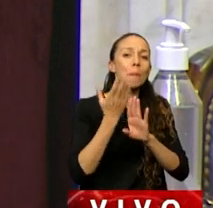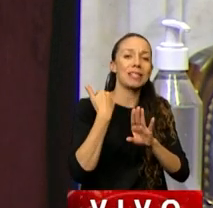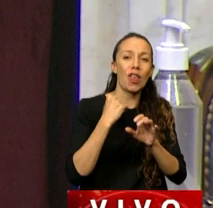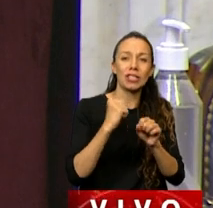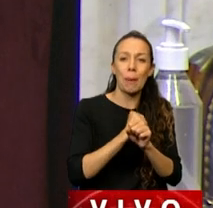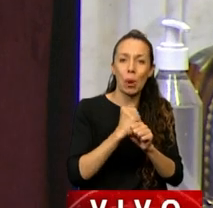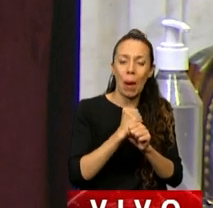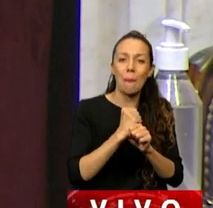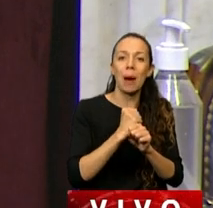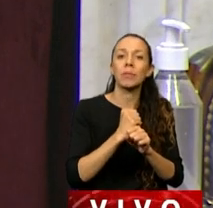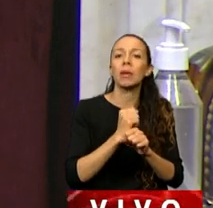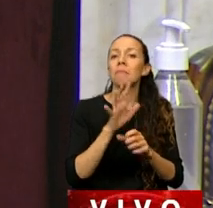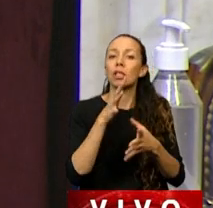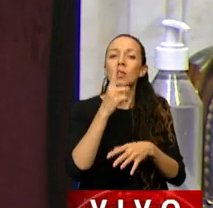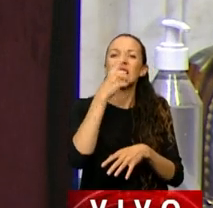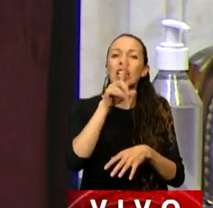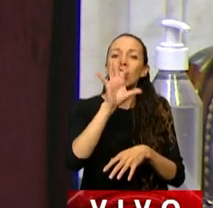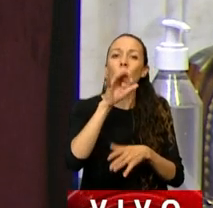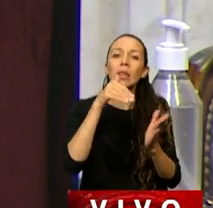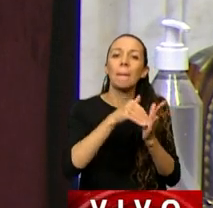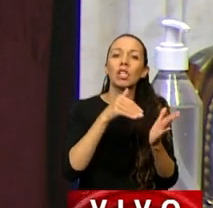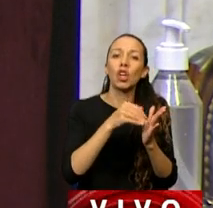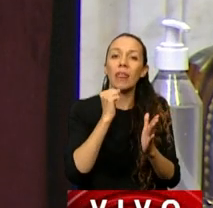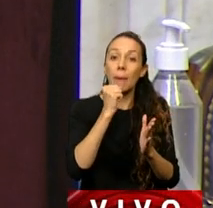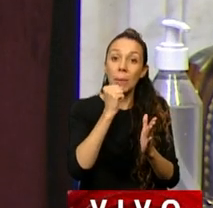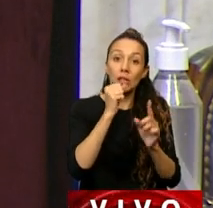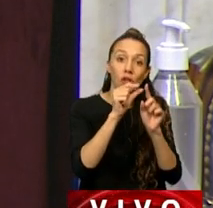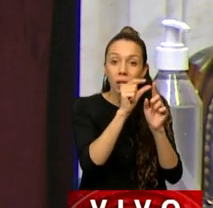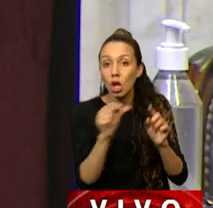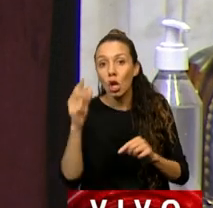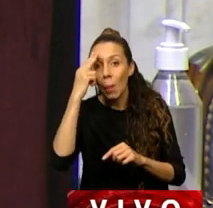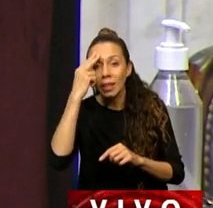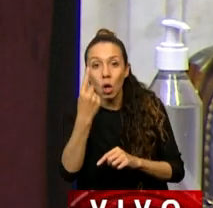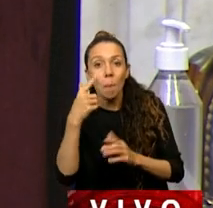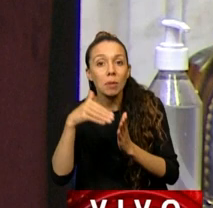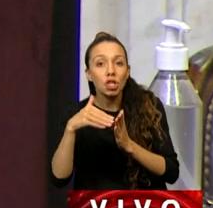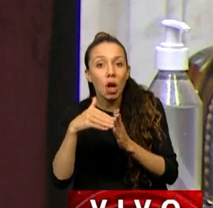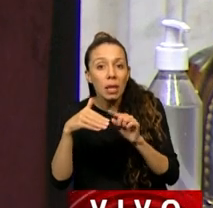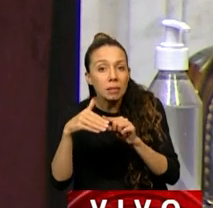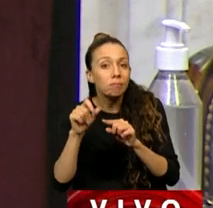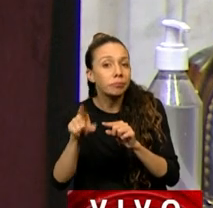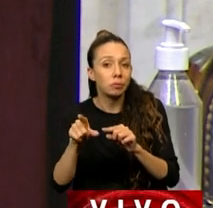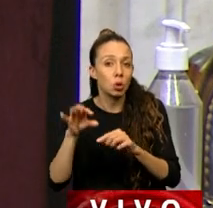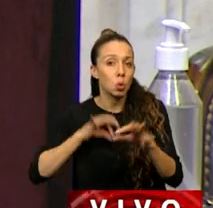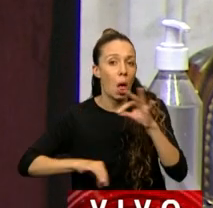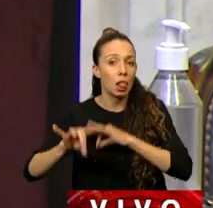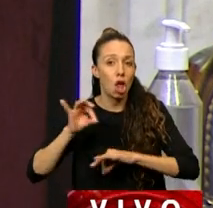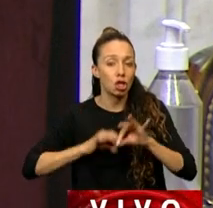habla de 150 millones de pesos, de los cuales 91 millones serían sueldos. O sea, vamos a